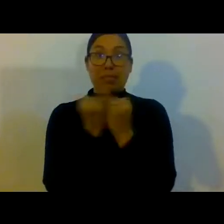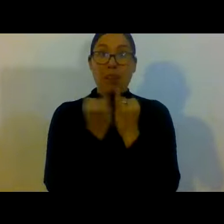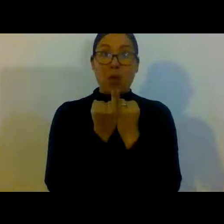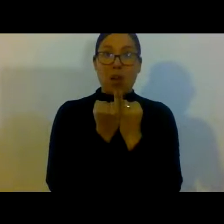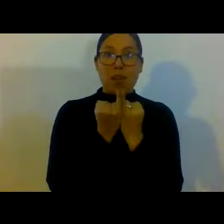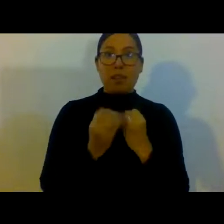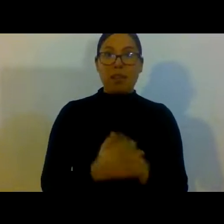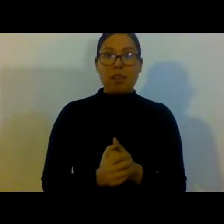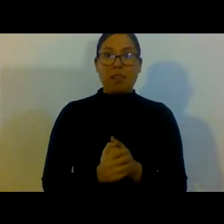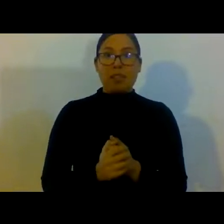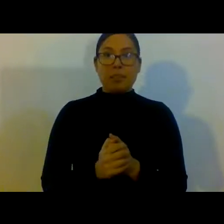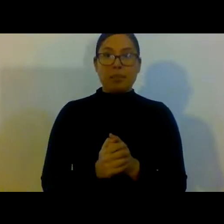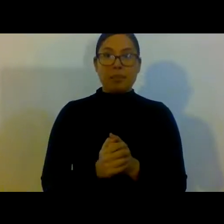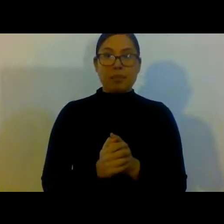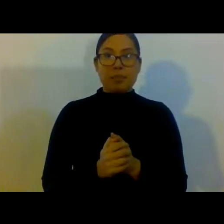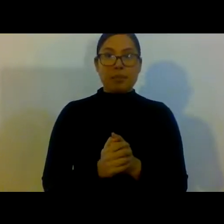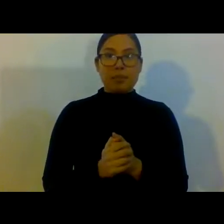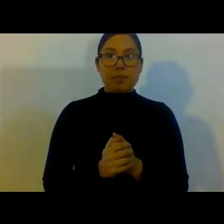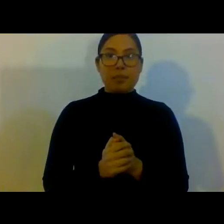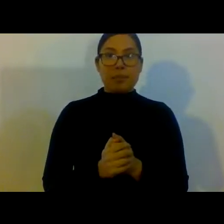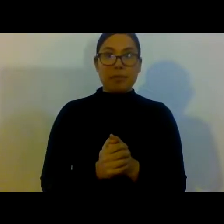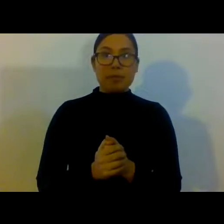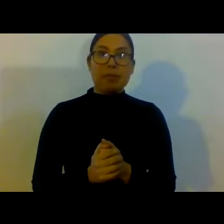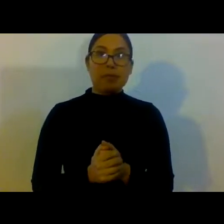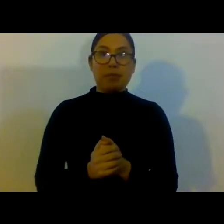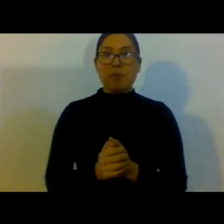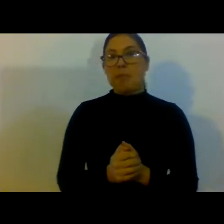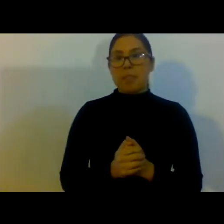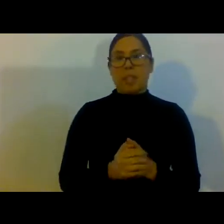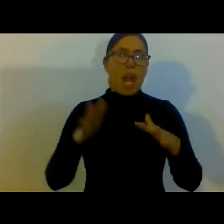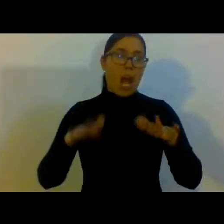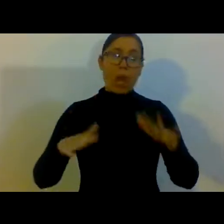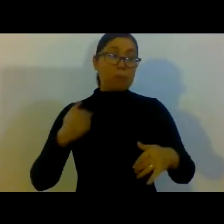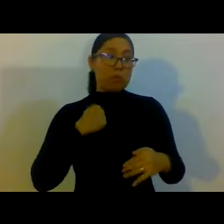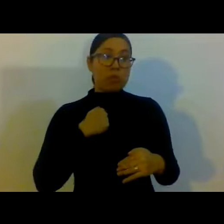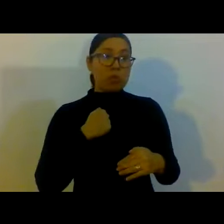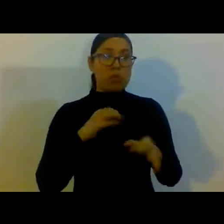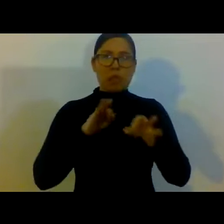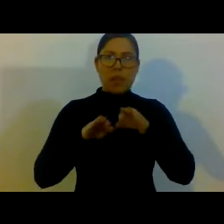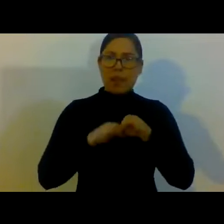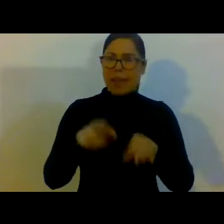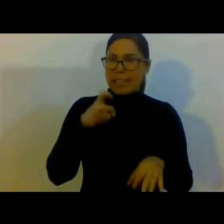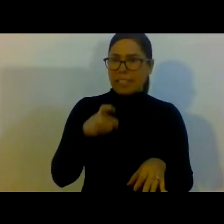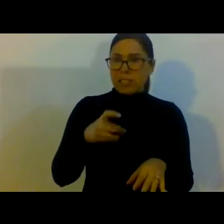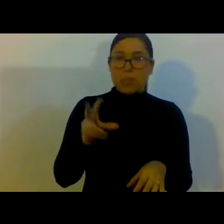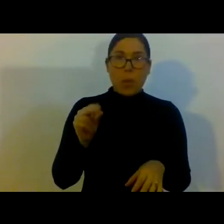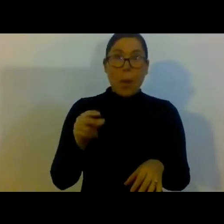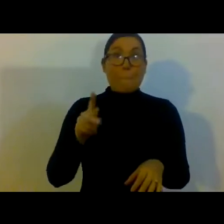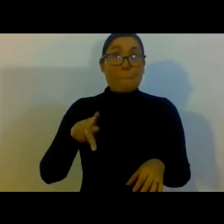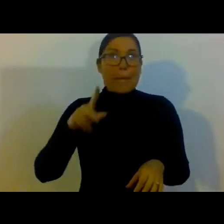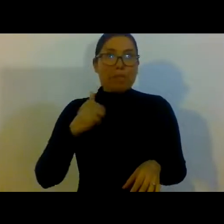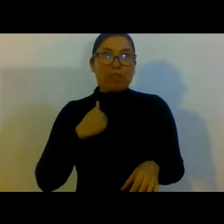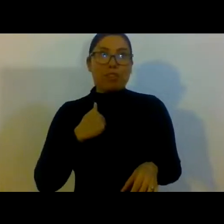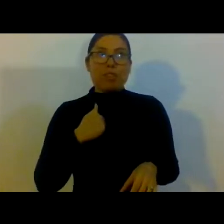no trabajando, perdón, si estoy contando este cuento a mi hijo, a mi hija, y llegó esta pregunta, ¿hay algo de lo que sucede en este libro que te